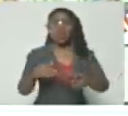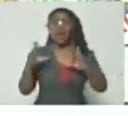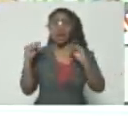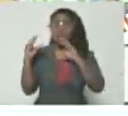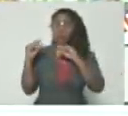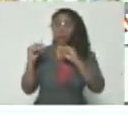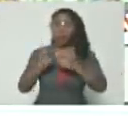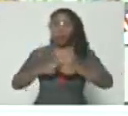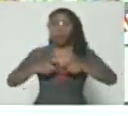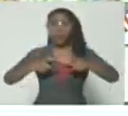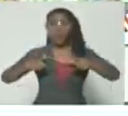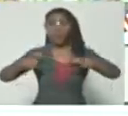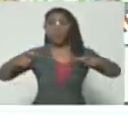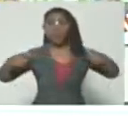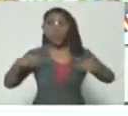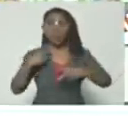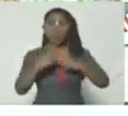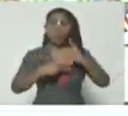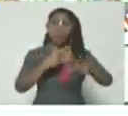crecimiento económico, de producción,